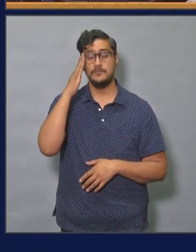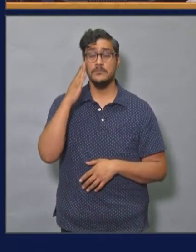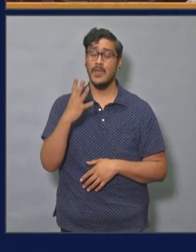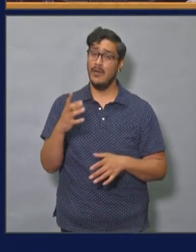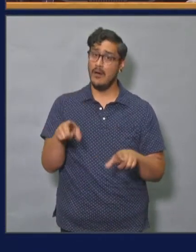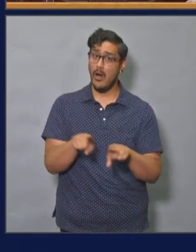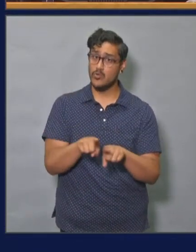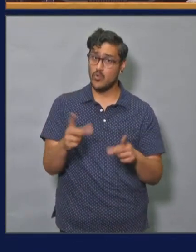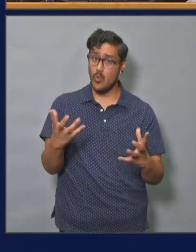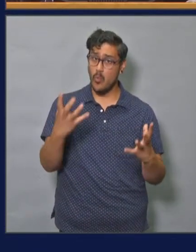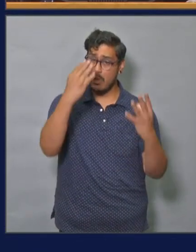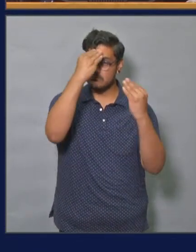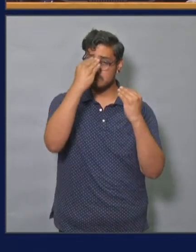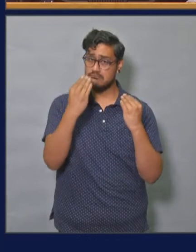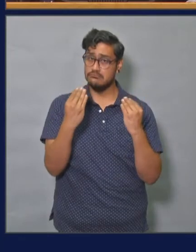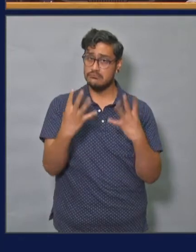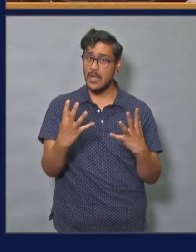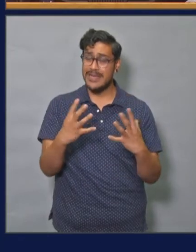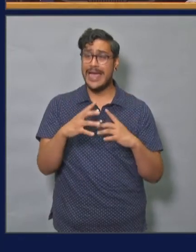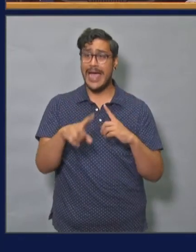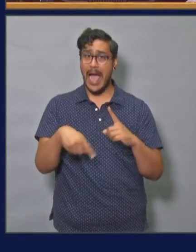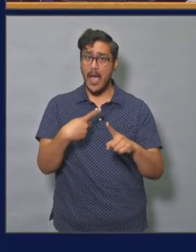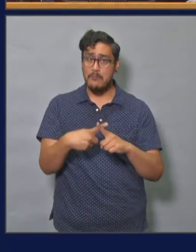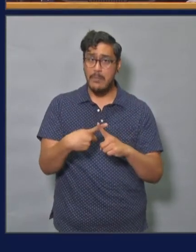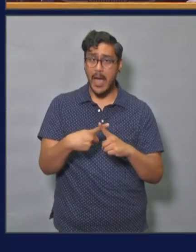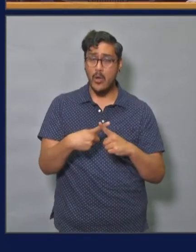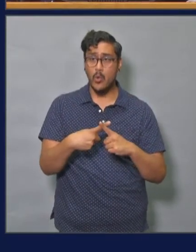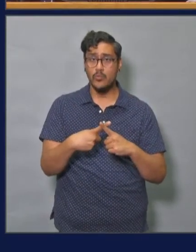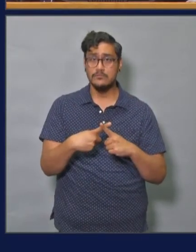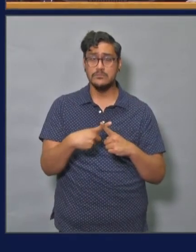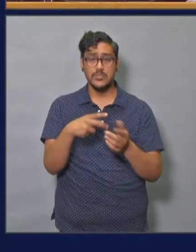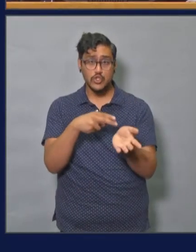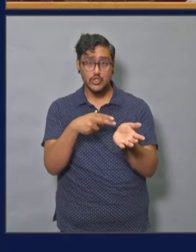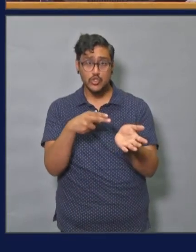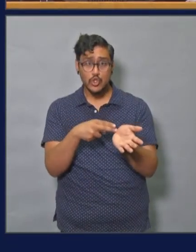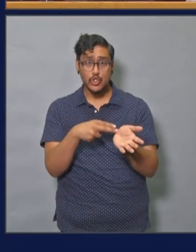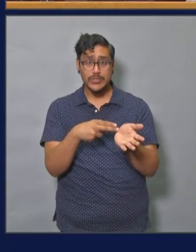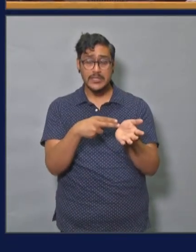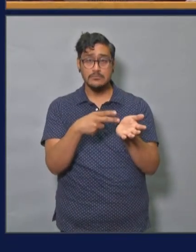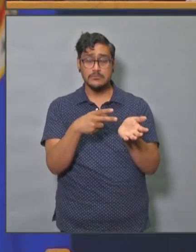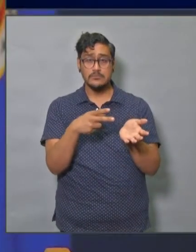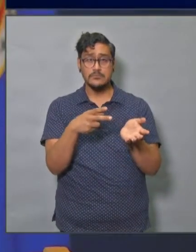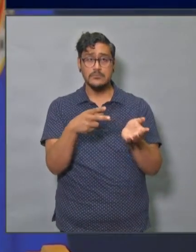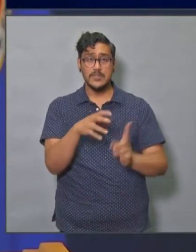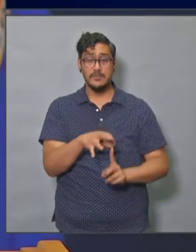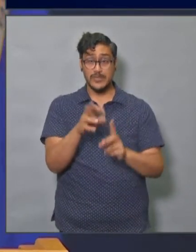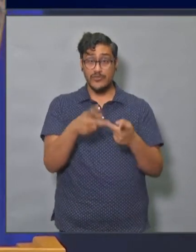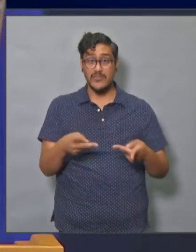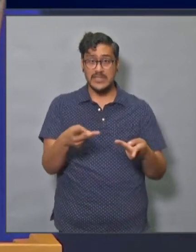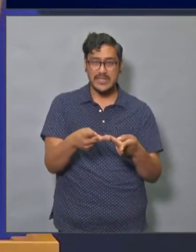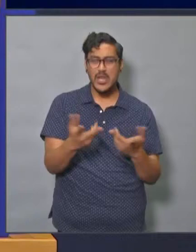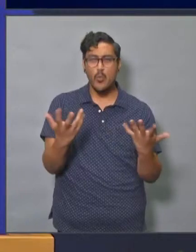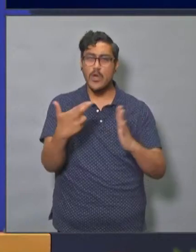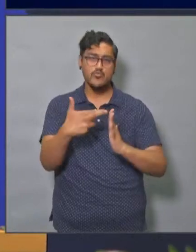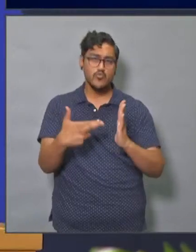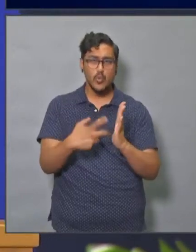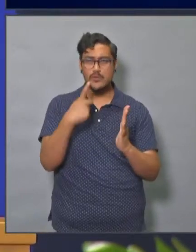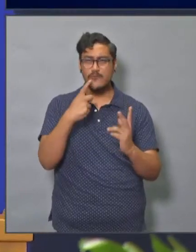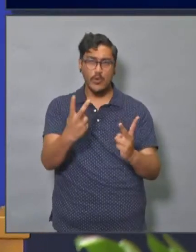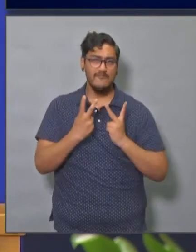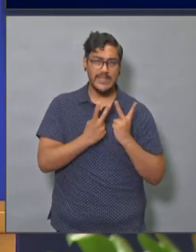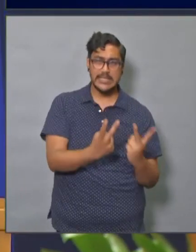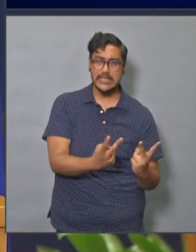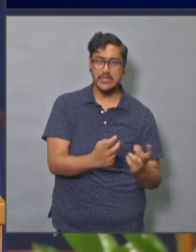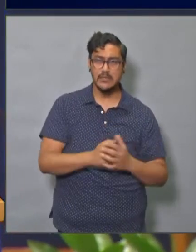una actualización sobre las directivas en los centros de enfermería especializada en torno a las visitas. Los centros